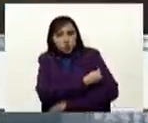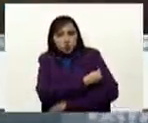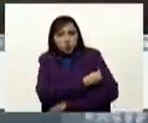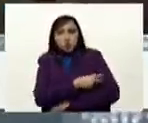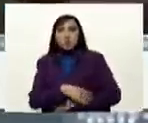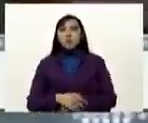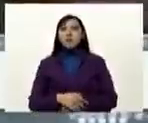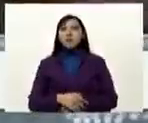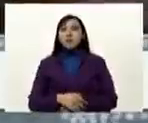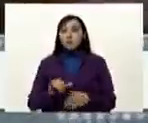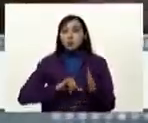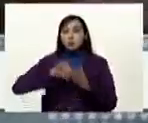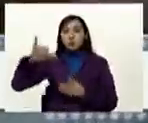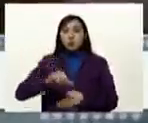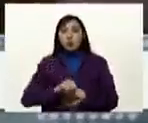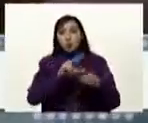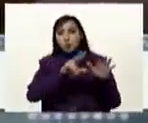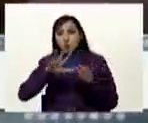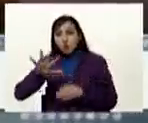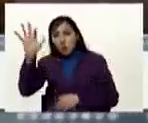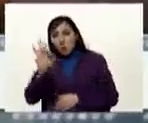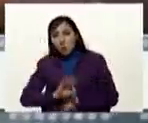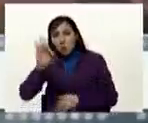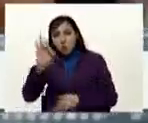que supera el 85%.